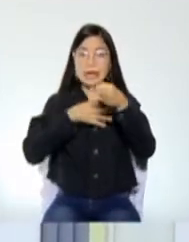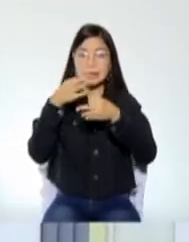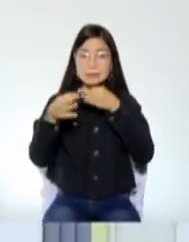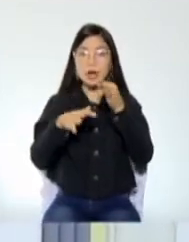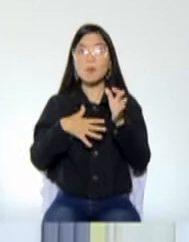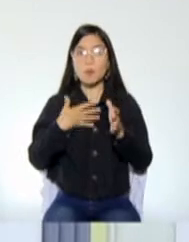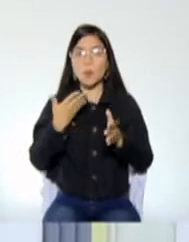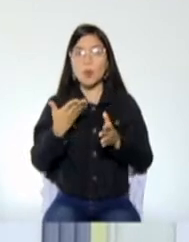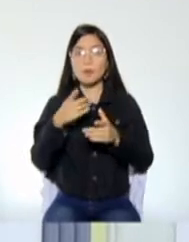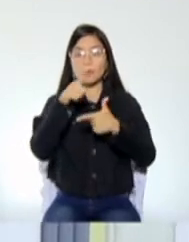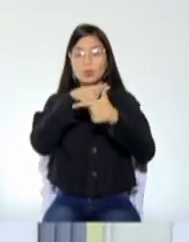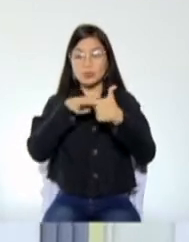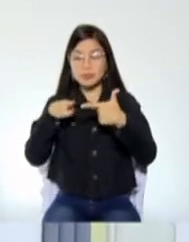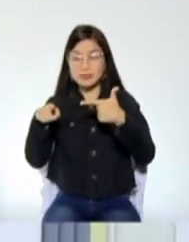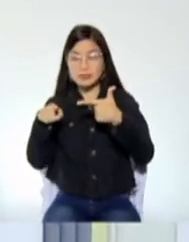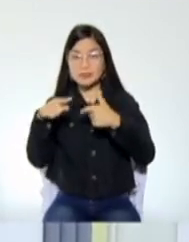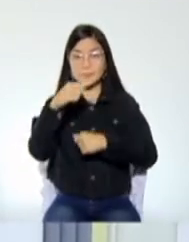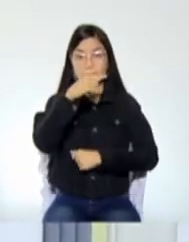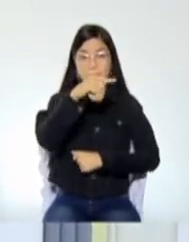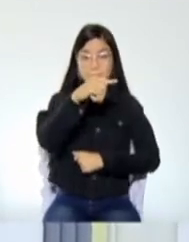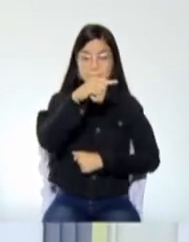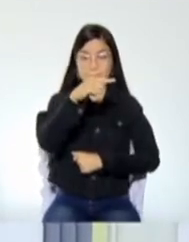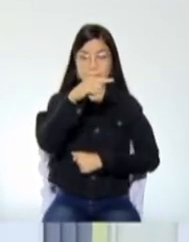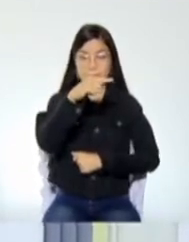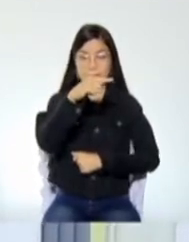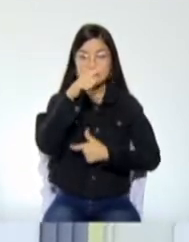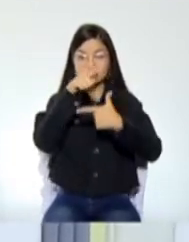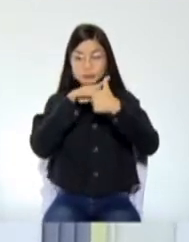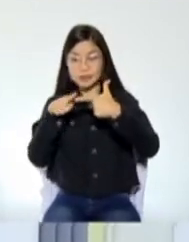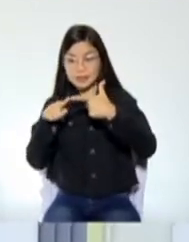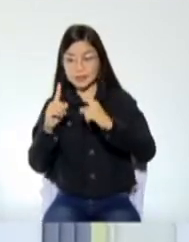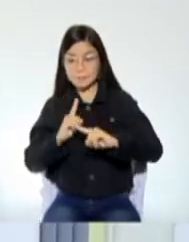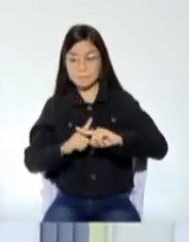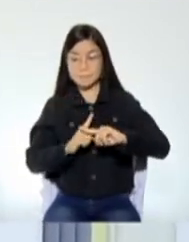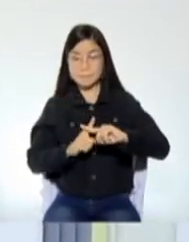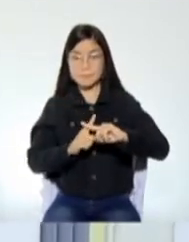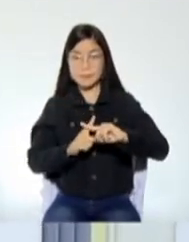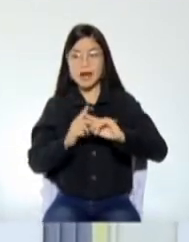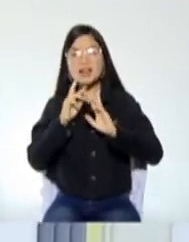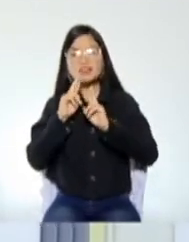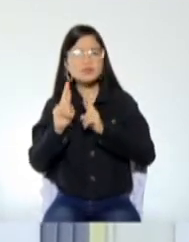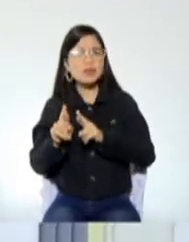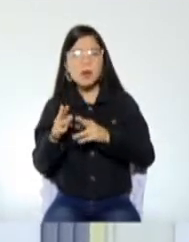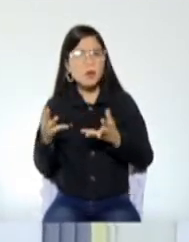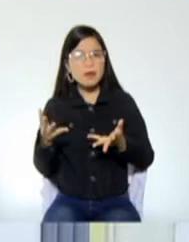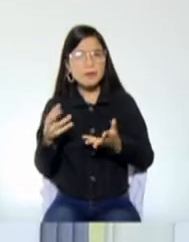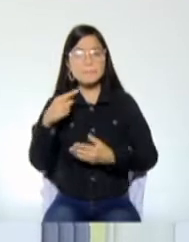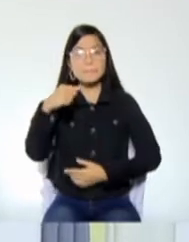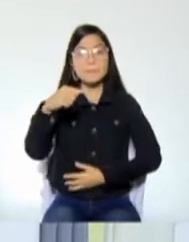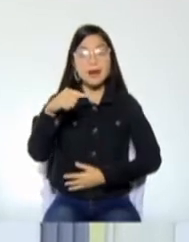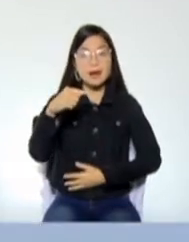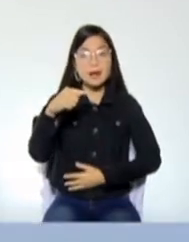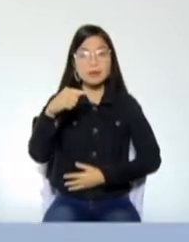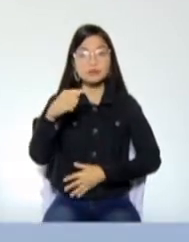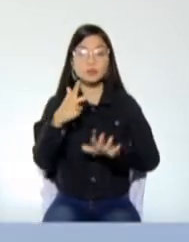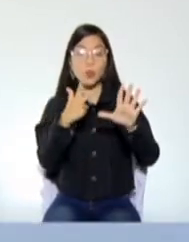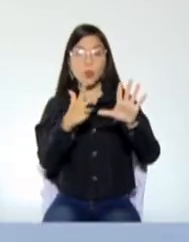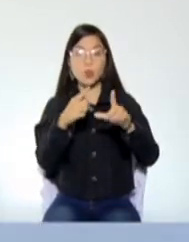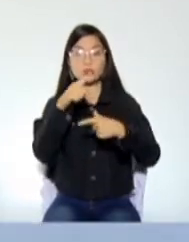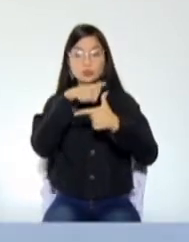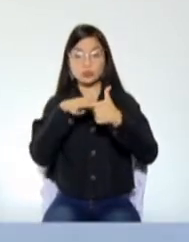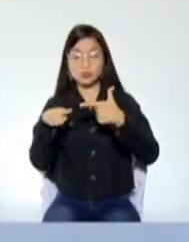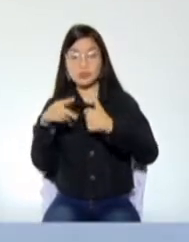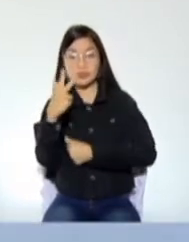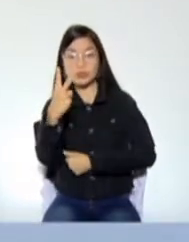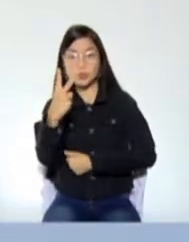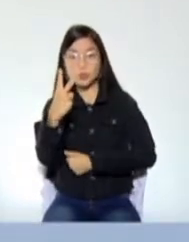dividir menos entre más y me va a dar menos. Y al dividir 8 entre 2 me